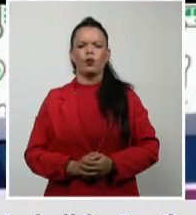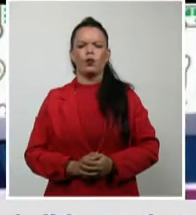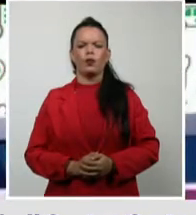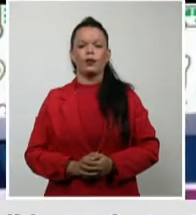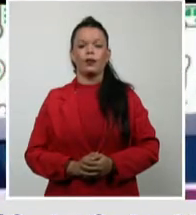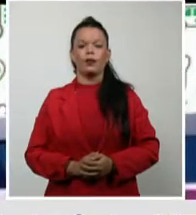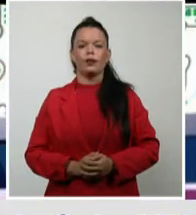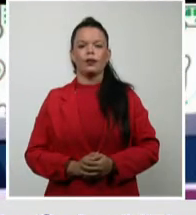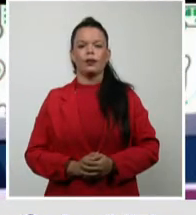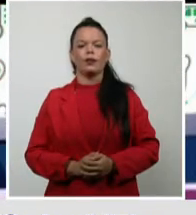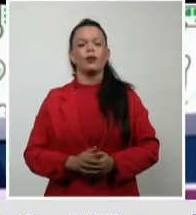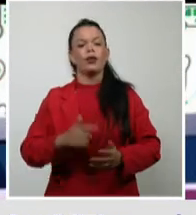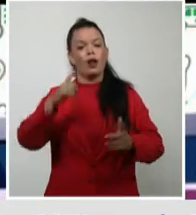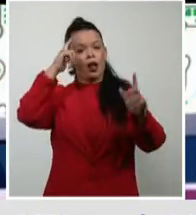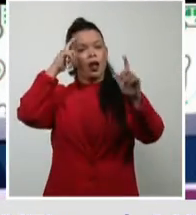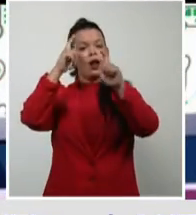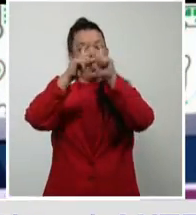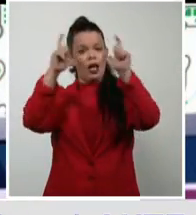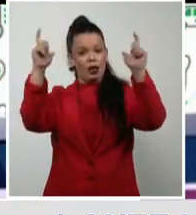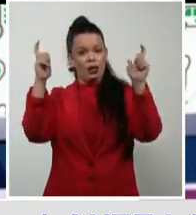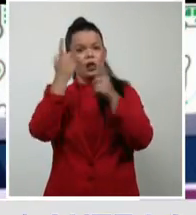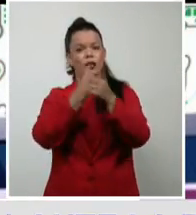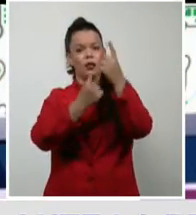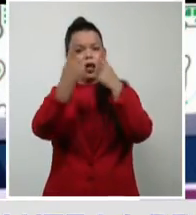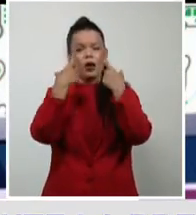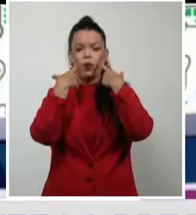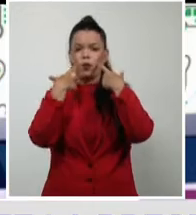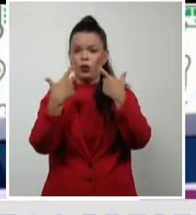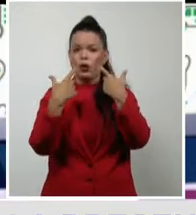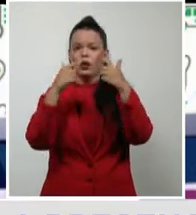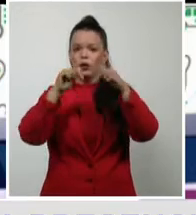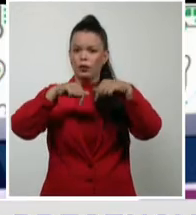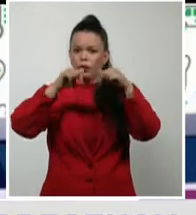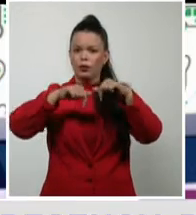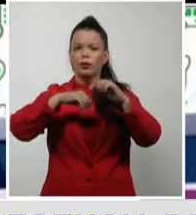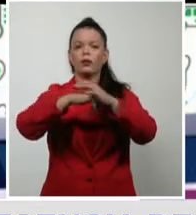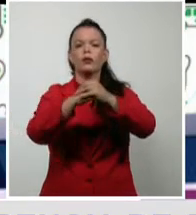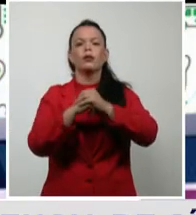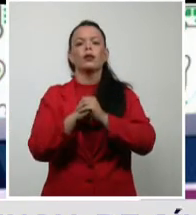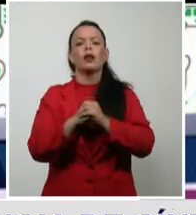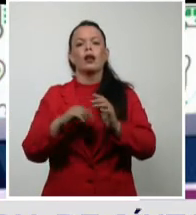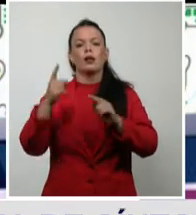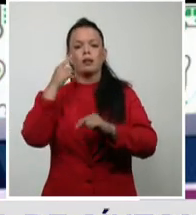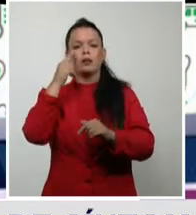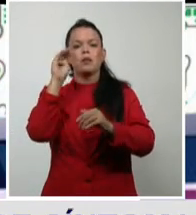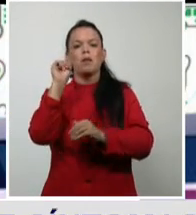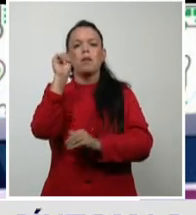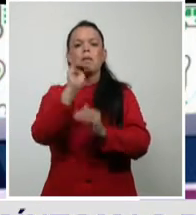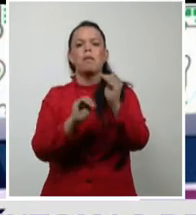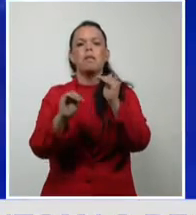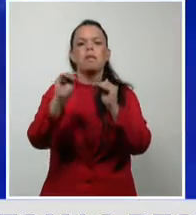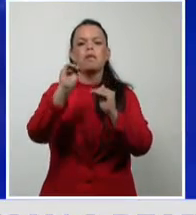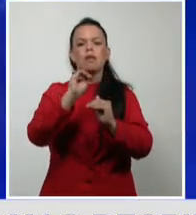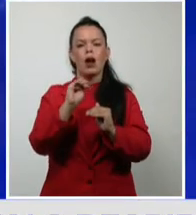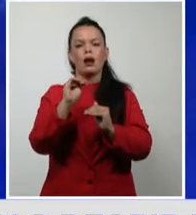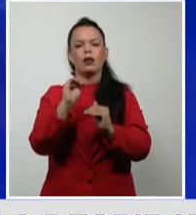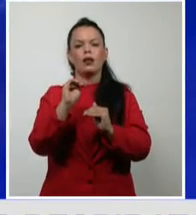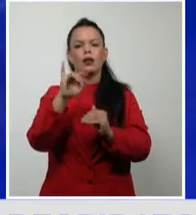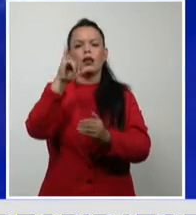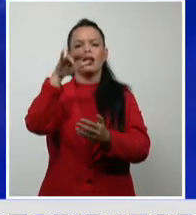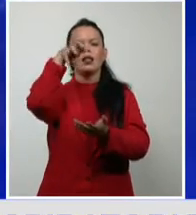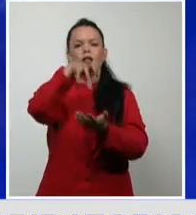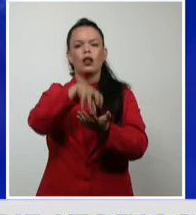Y la ciencia siempre tiene un momento especial en esta transmisión, por ello doy la bienvenida al máster en ciencia Julio Santarén del Instituto de